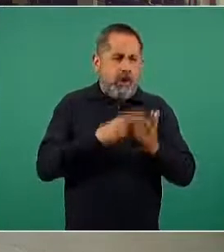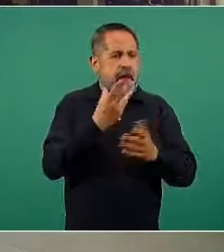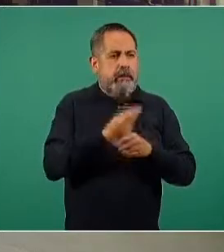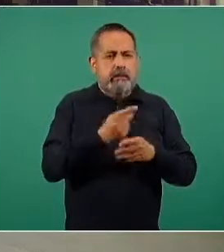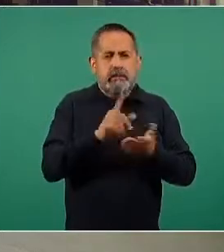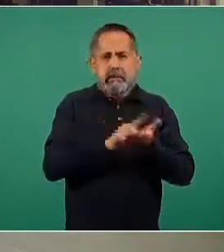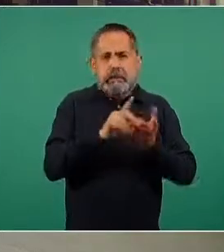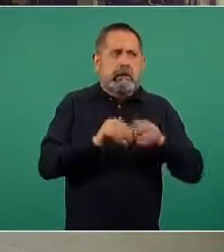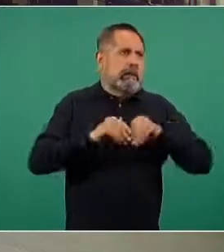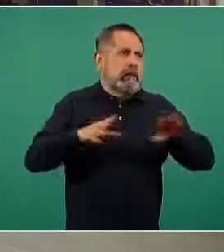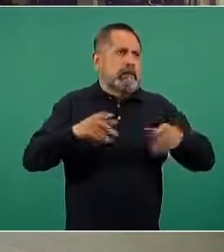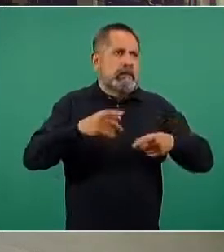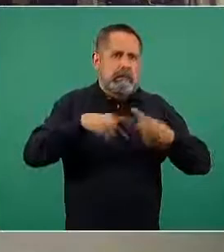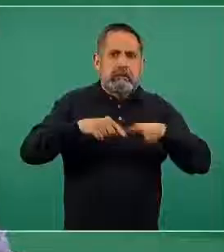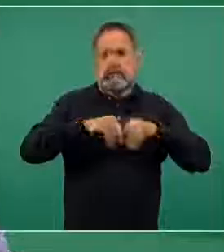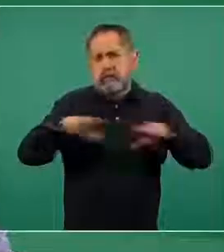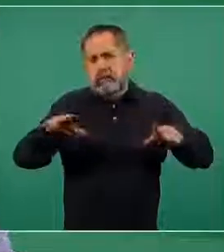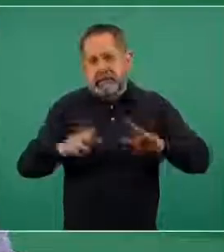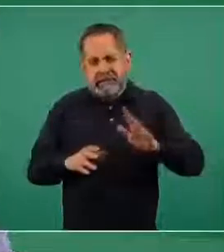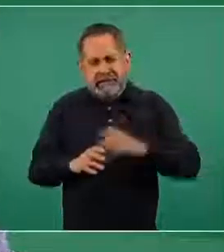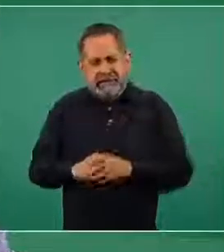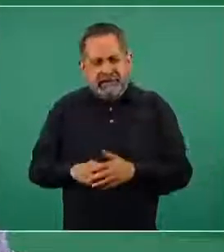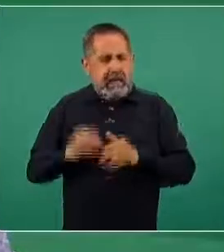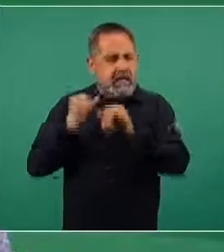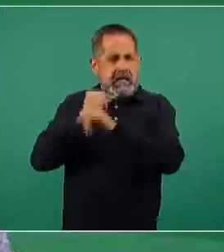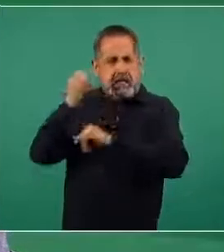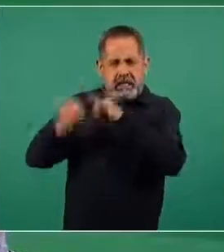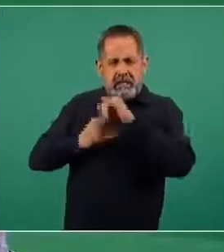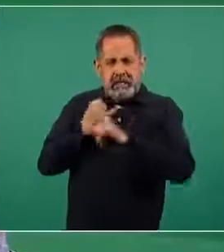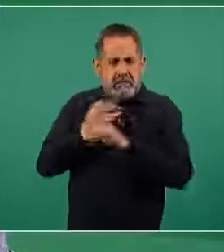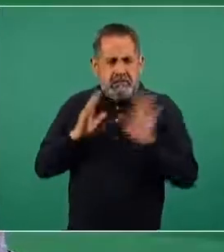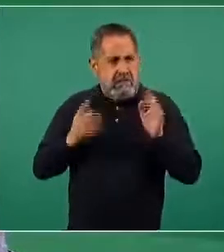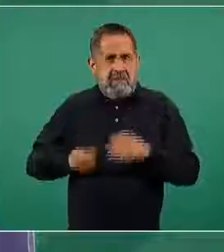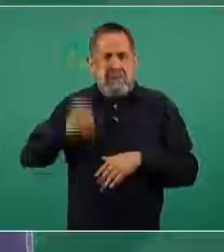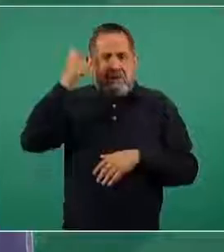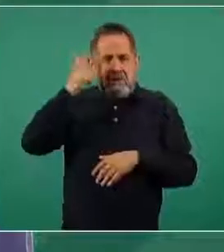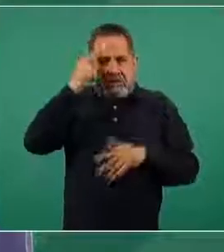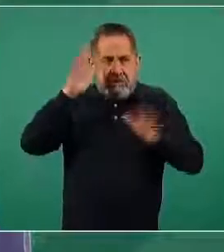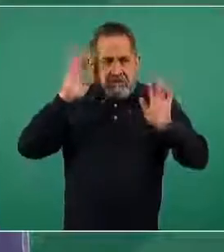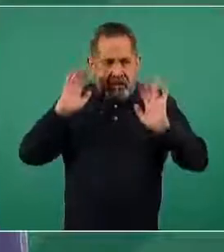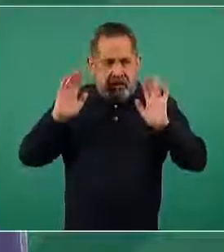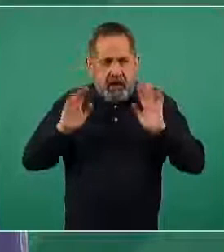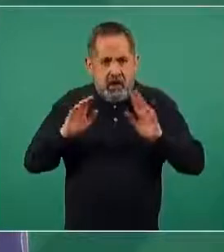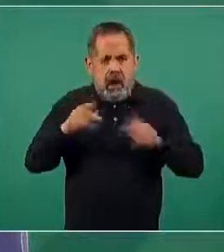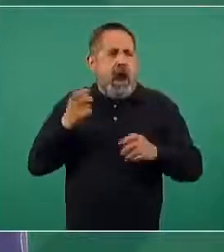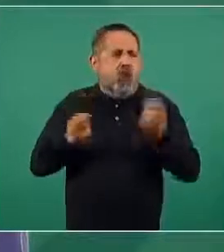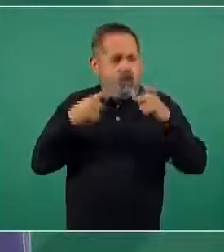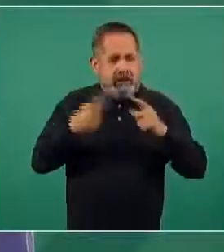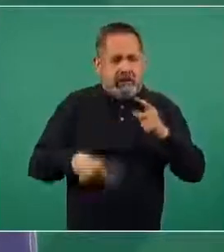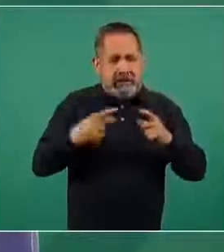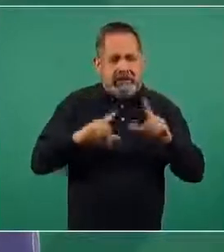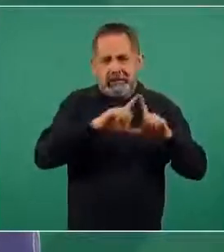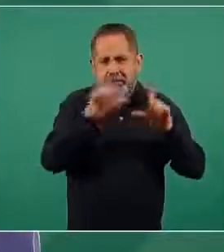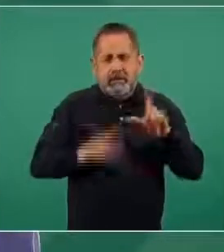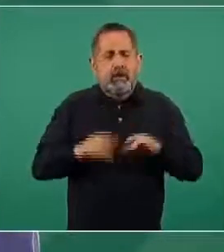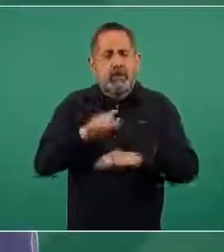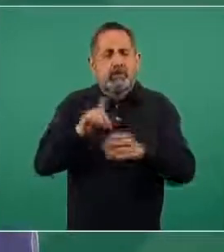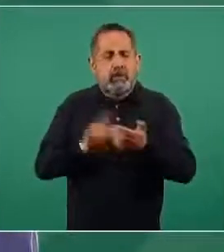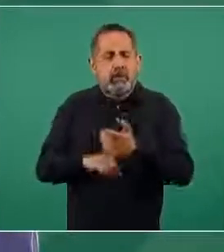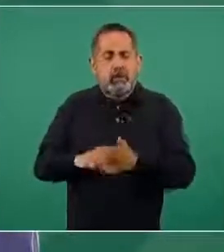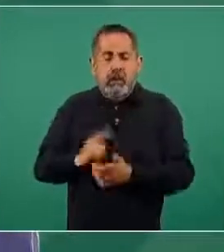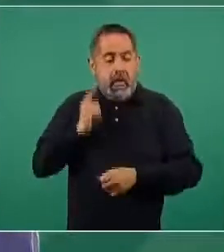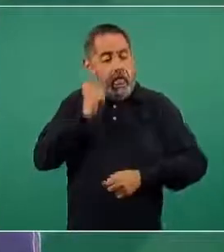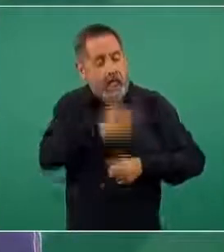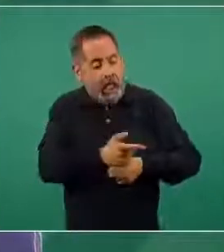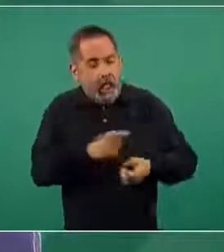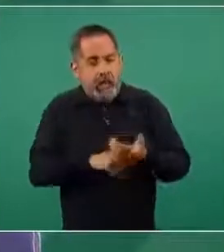o terminó de circular una noticia en medios internacionales, no sé quién fue el primero, y en algunos medios nacionales, sobre el hallazgo